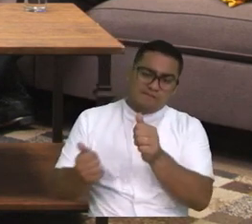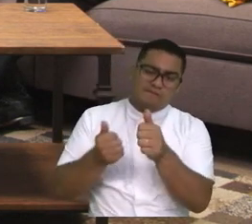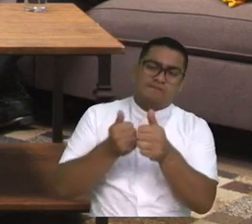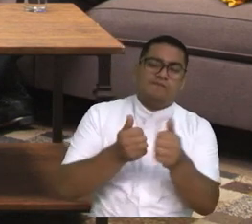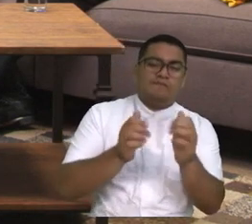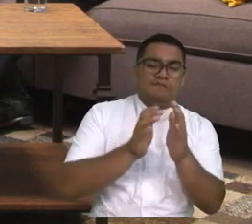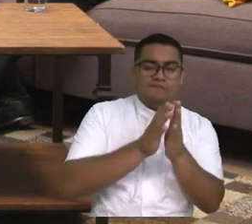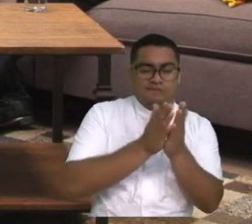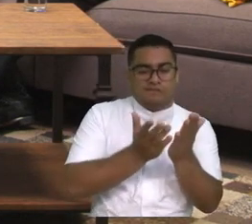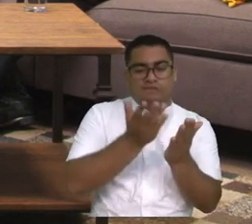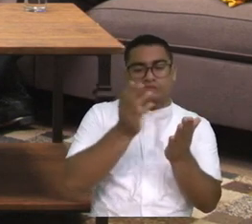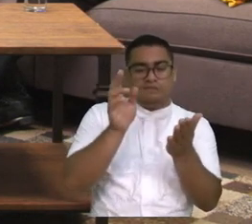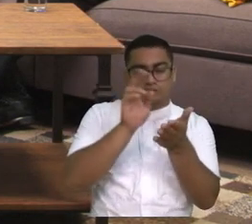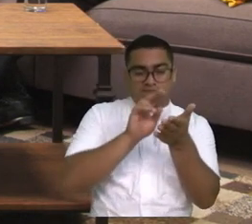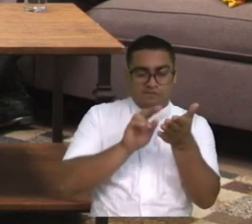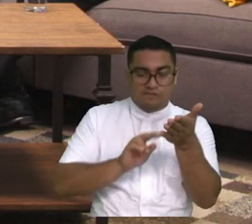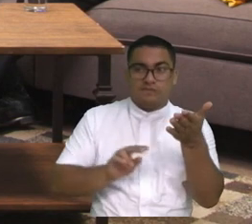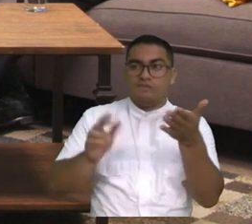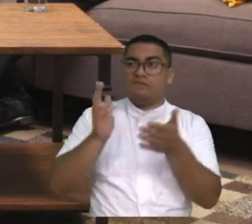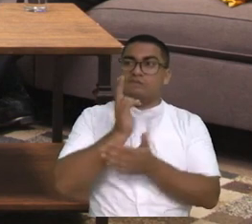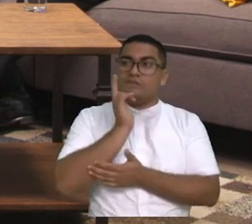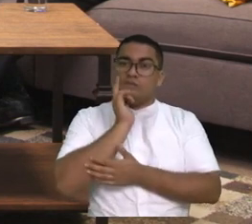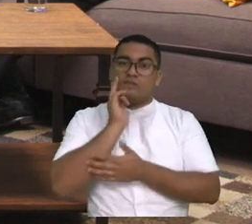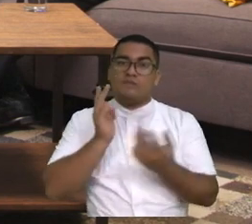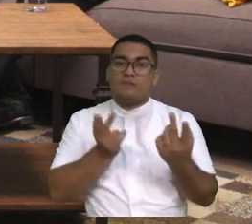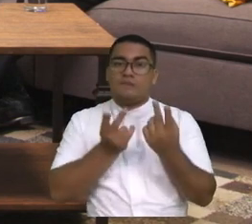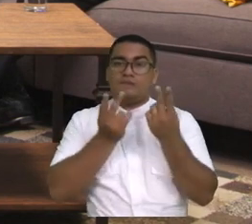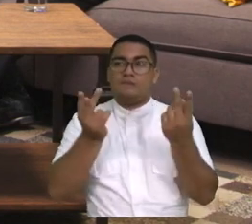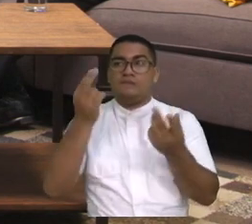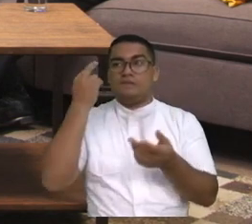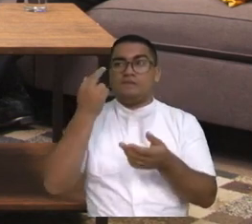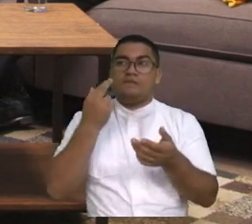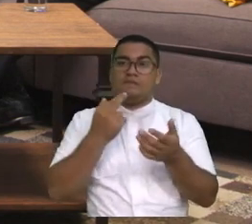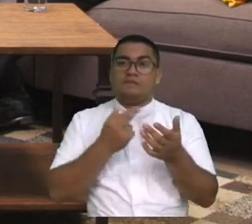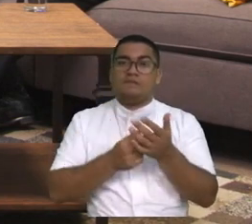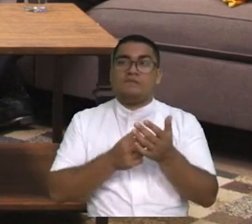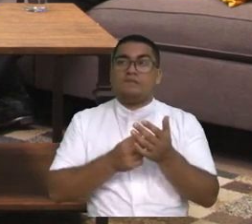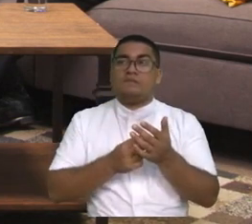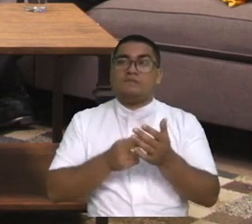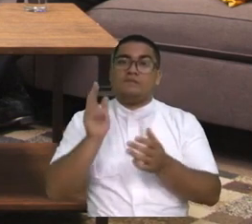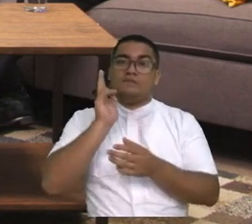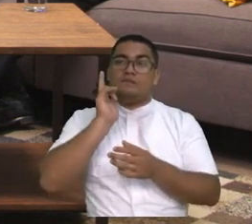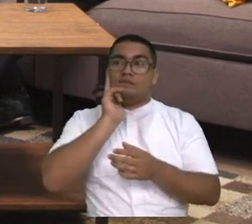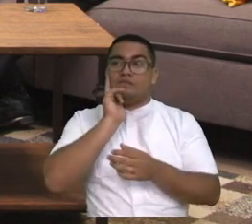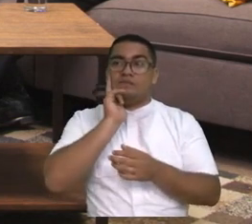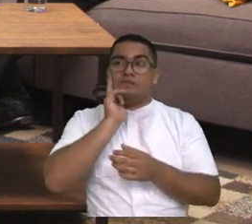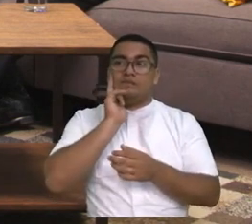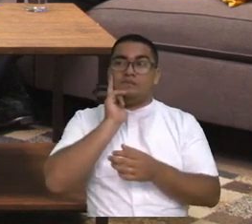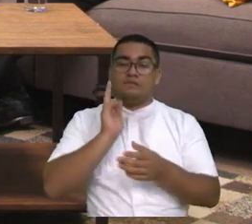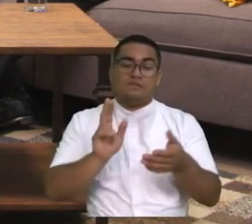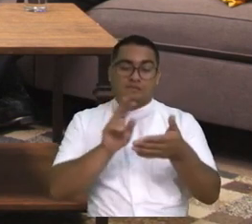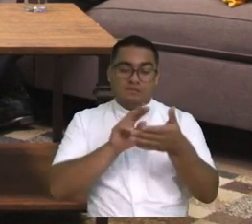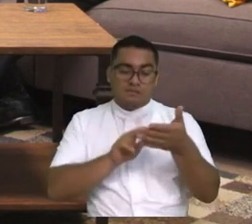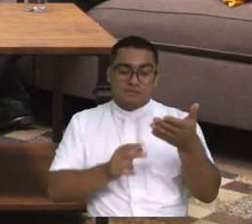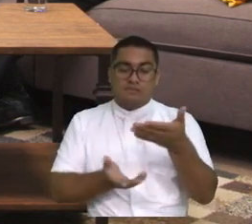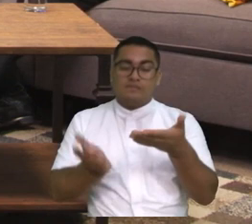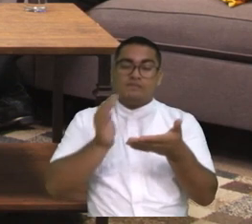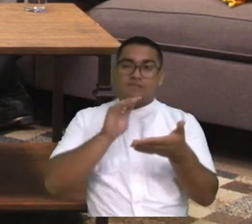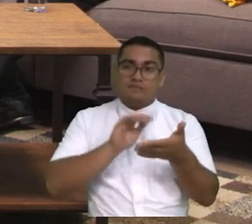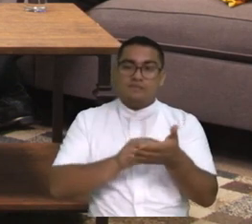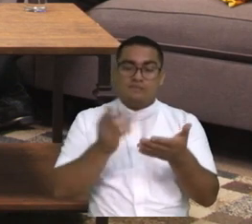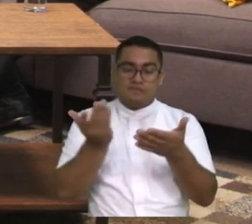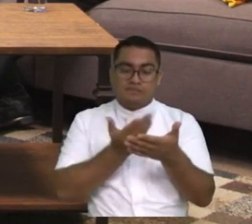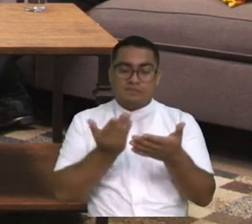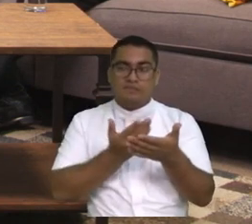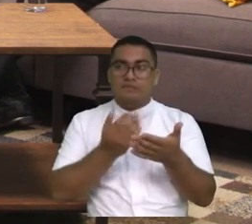obra de Darío no va a morir nunca, porque uno vive mientras se le recuerda, y Darío va a vivir mientras se le lea, mientras se le estudie,